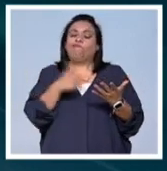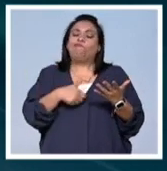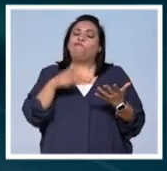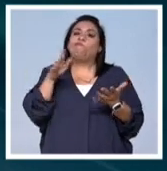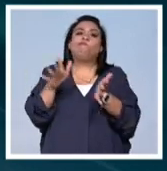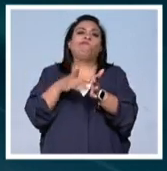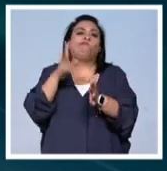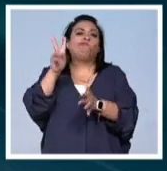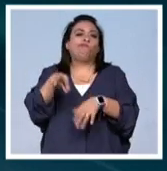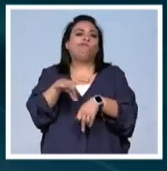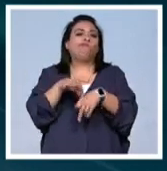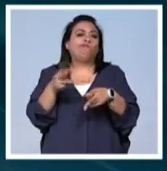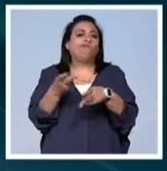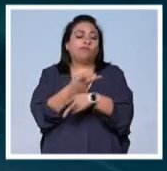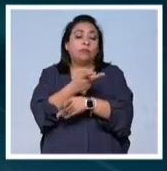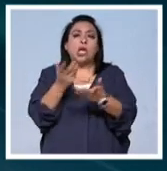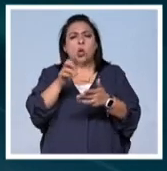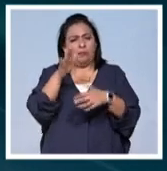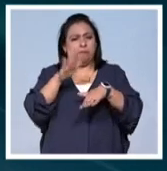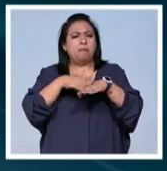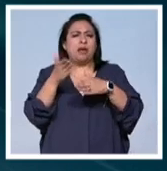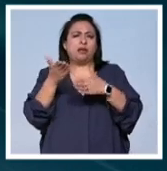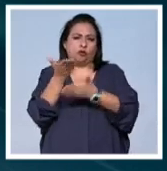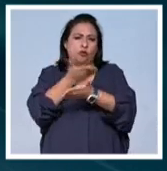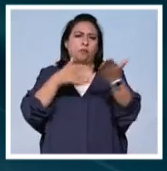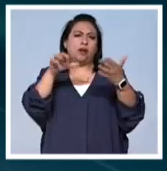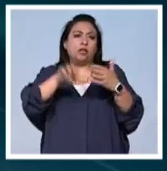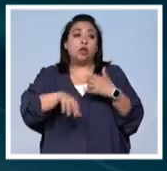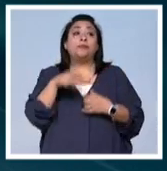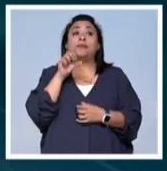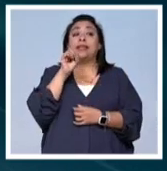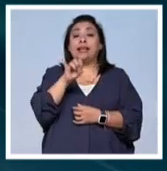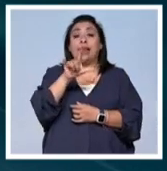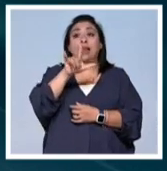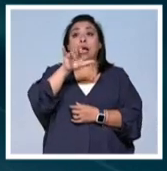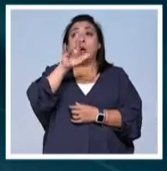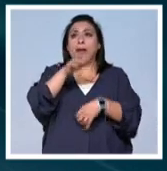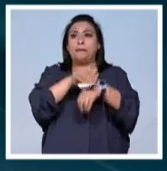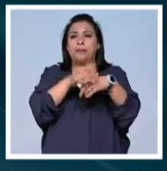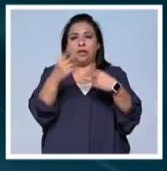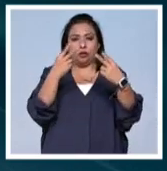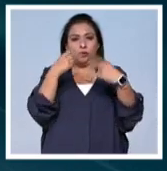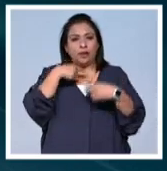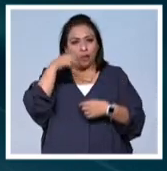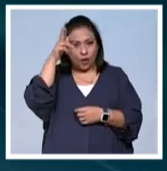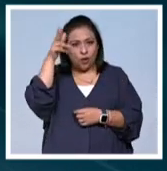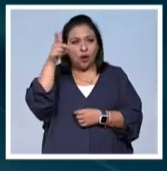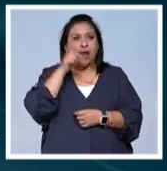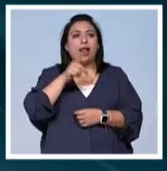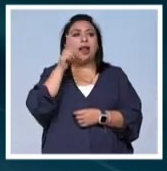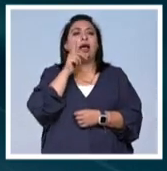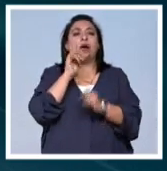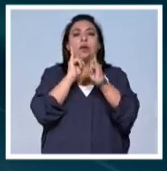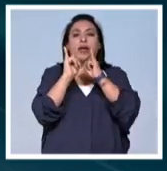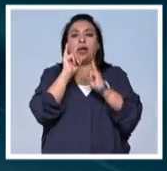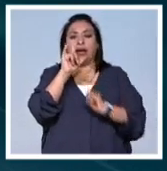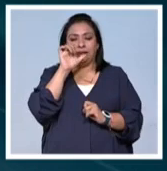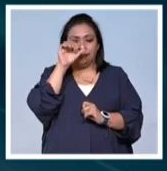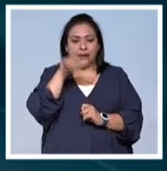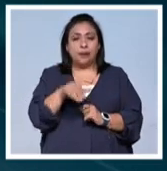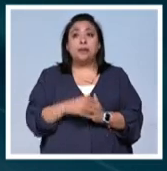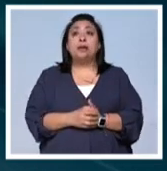en hechos reales y tenemos más cosas que compartir con ustedes Así es me queda Laura Barrera amigos del Auditorio Hola Laura Regis en la